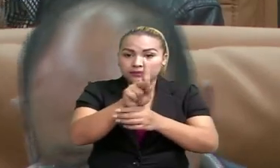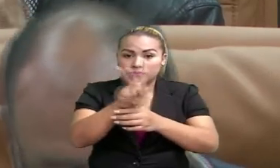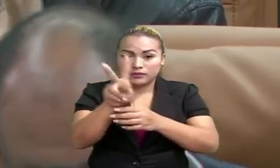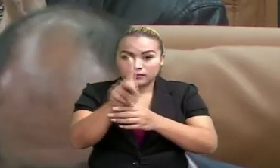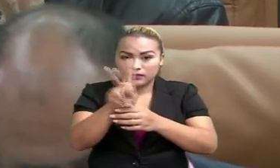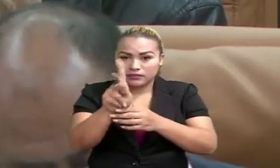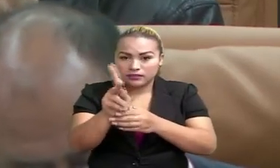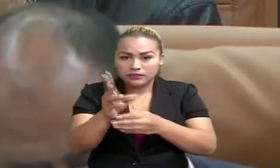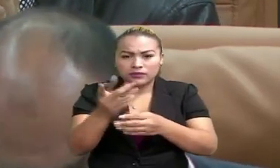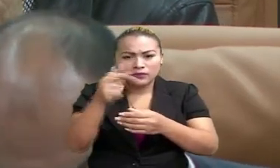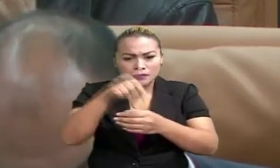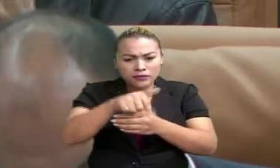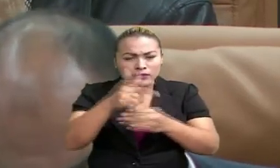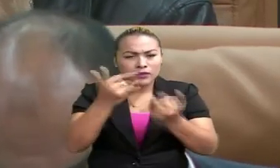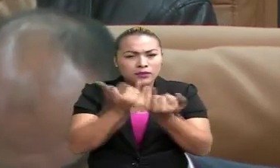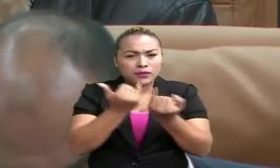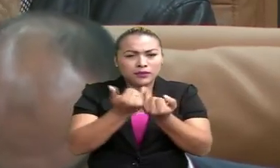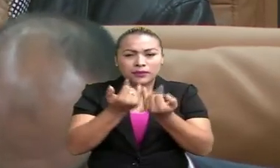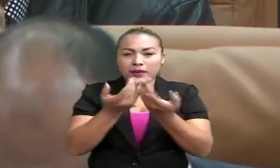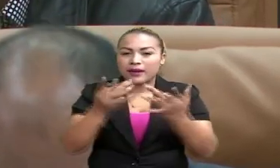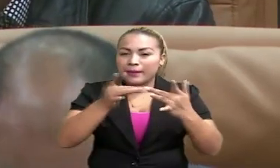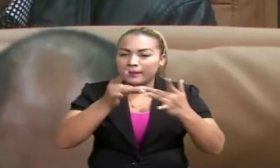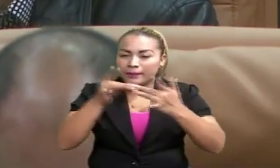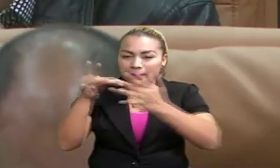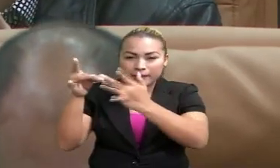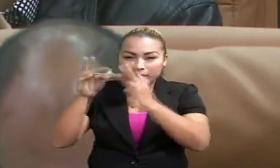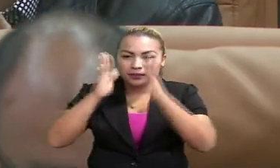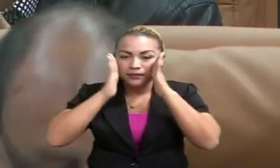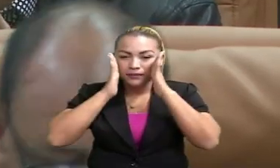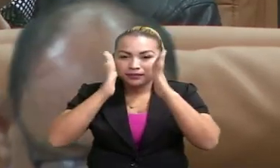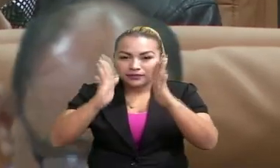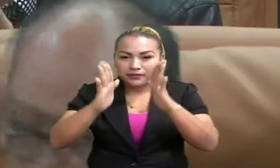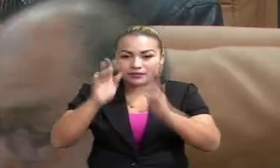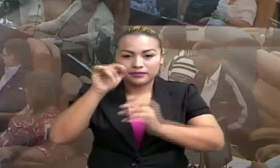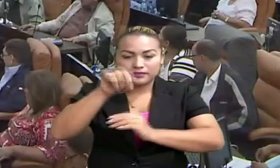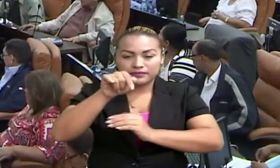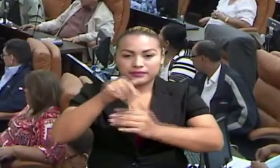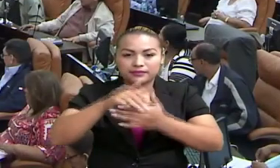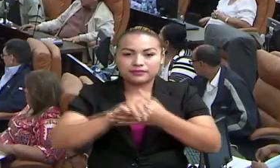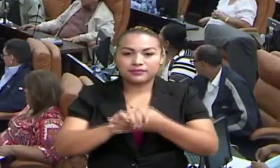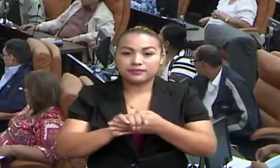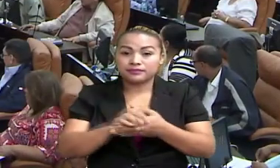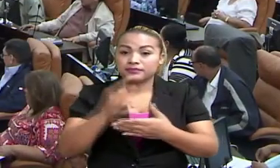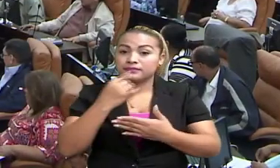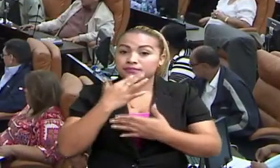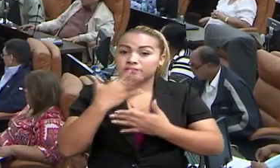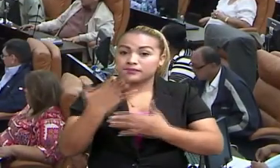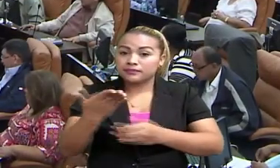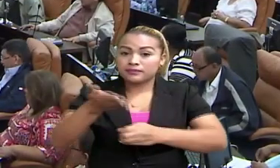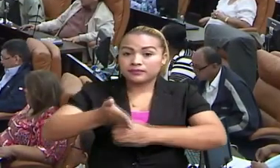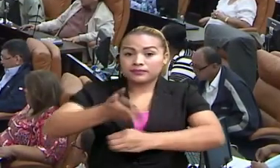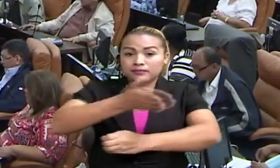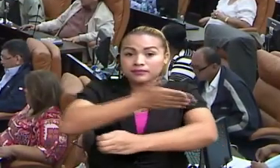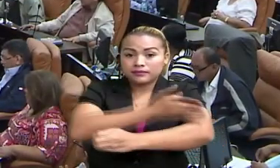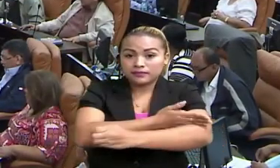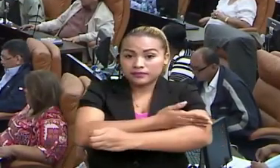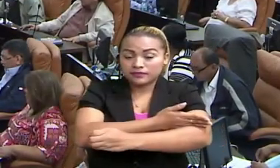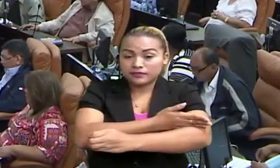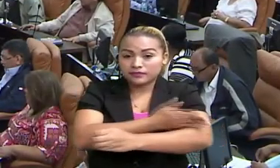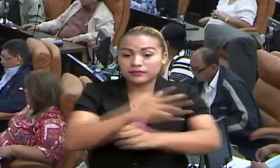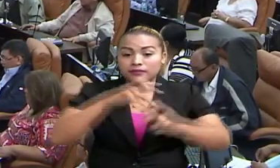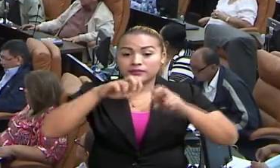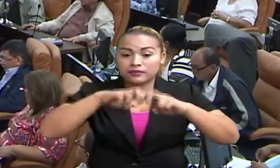que pusieran especial atención en esto. Porque se dijo aquí en el